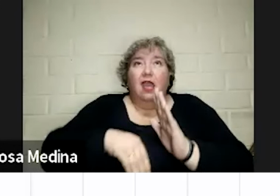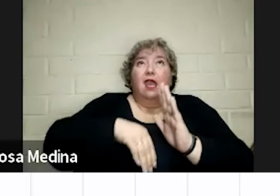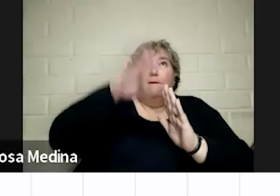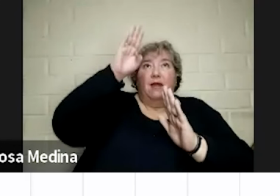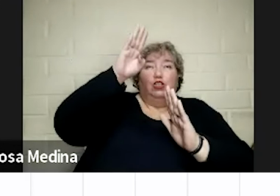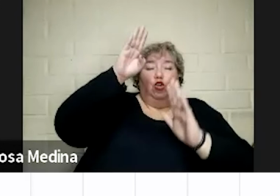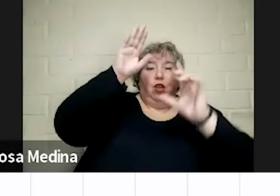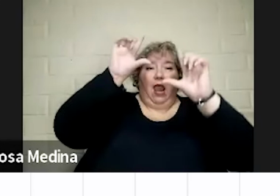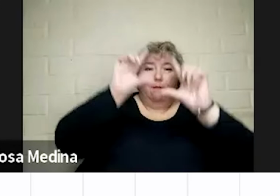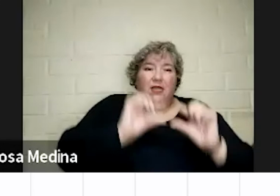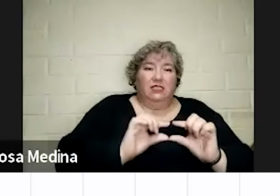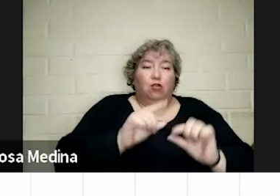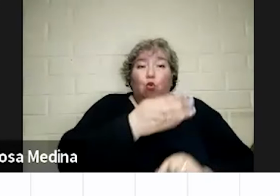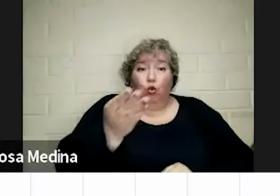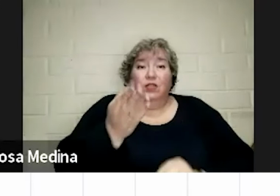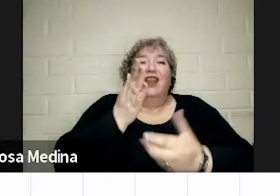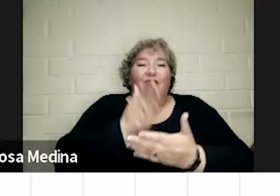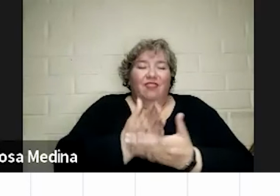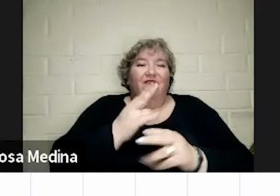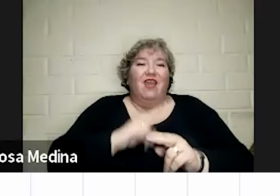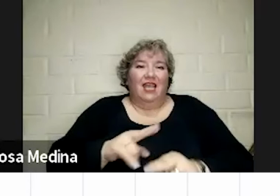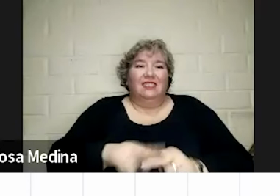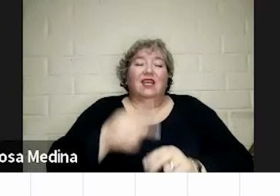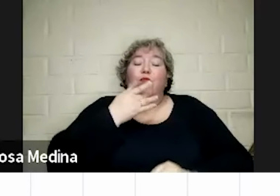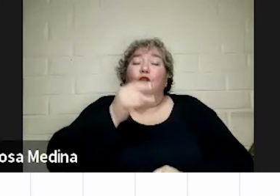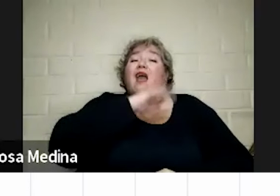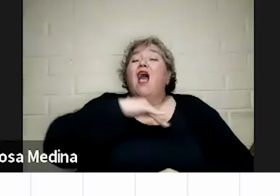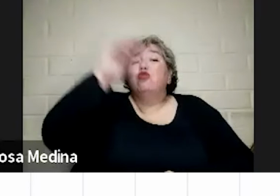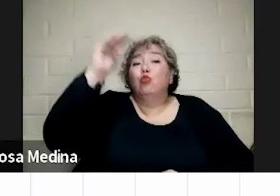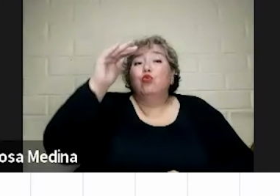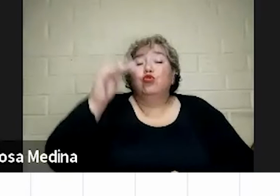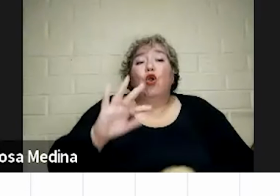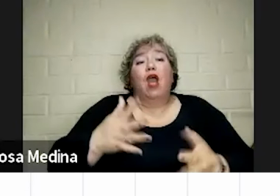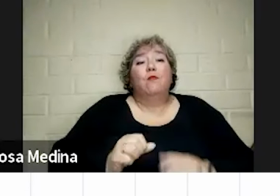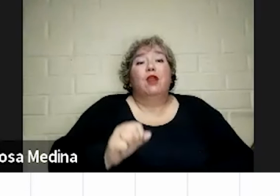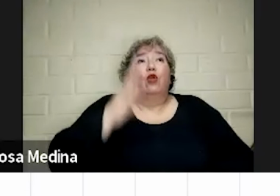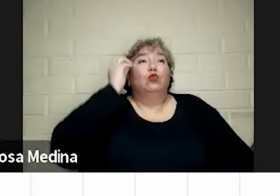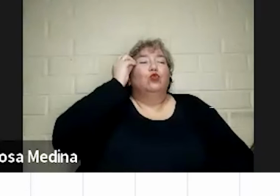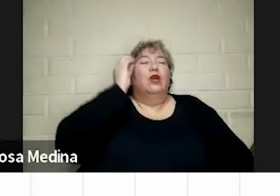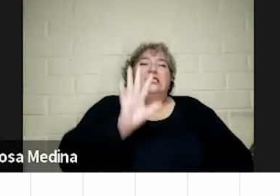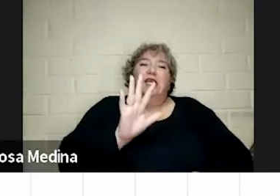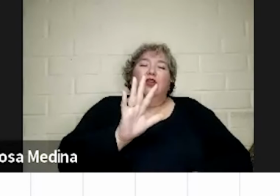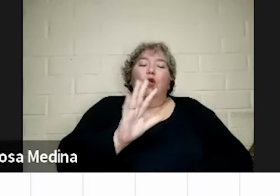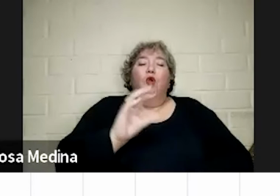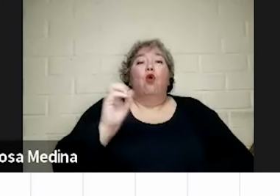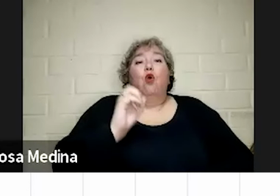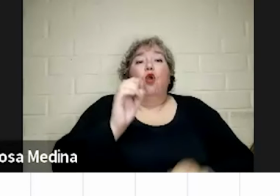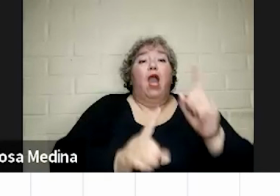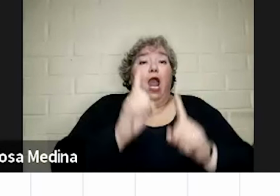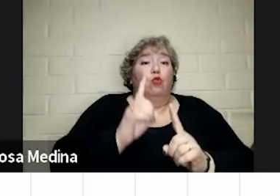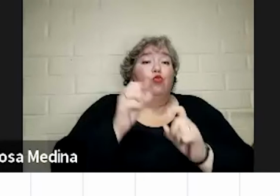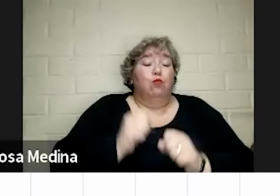ustedes deberían poder hacerlo más o menos porque son adultos. A lo mejor solo retienen 5, a lo mejor algunos de ustedes retienen